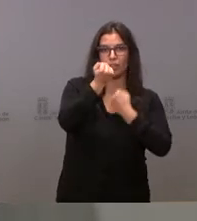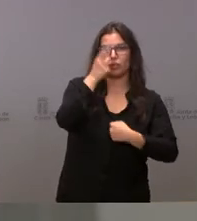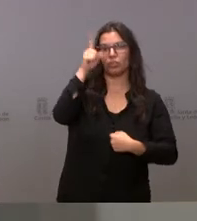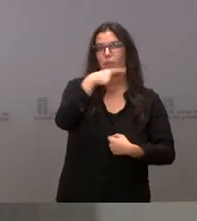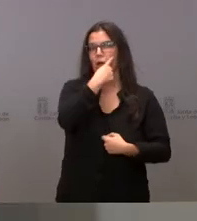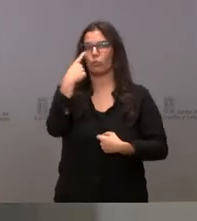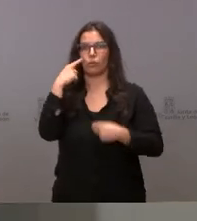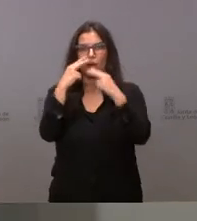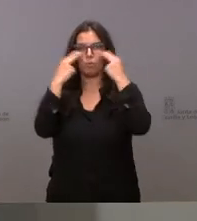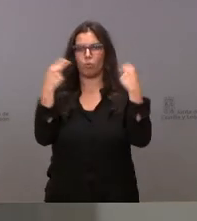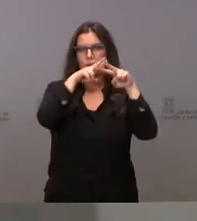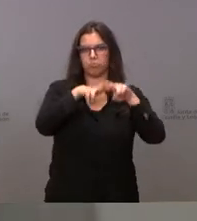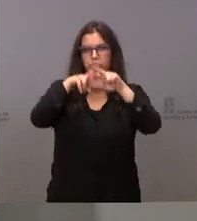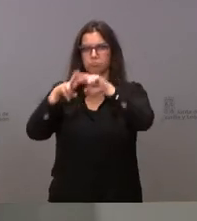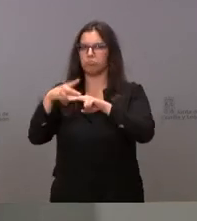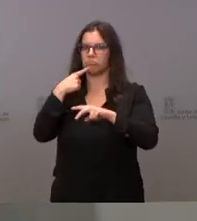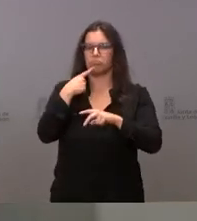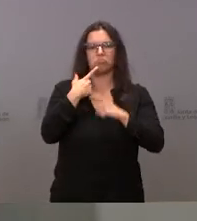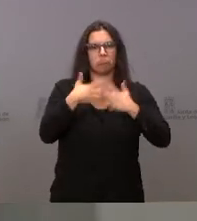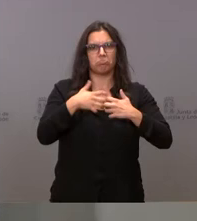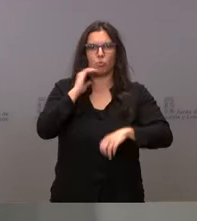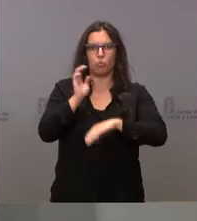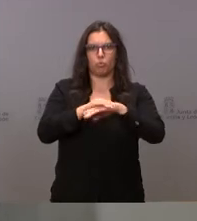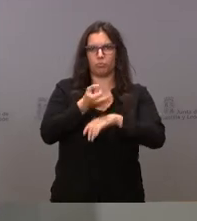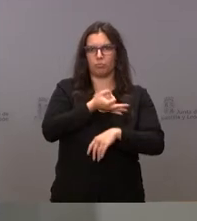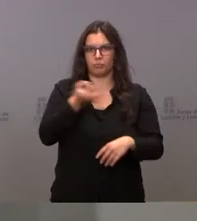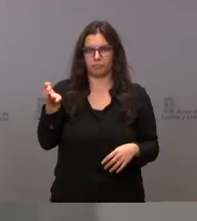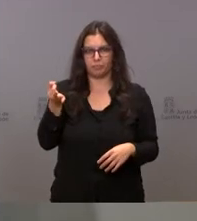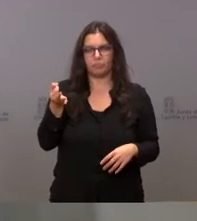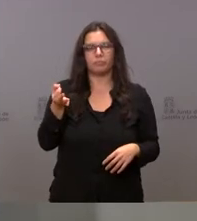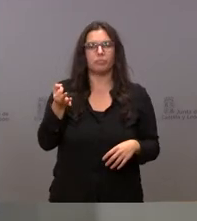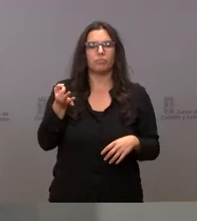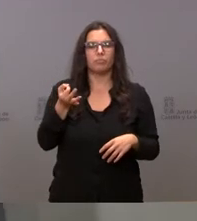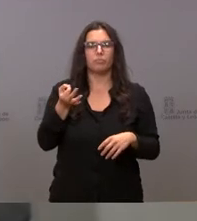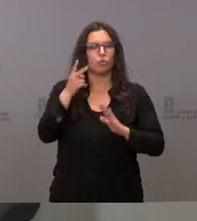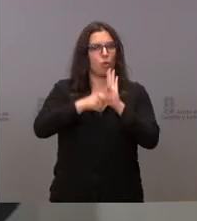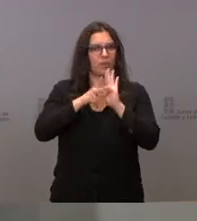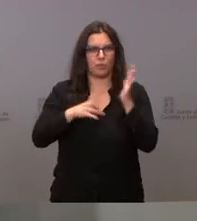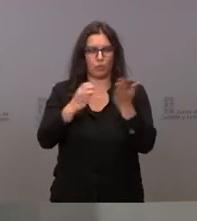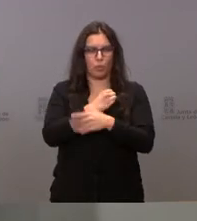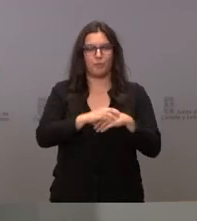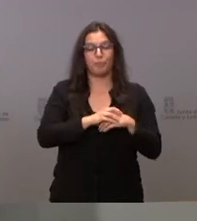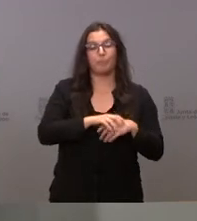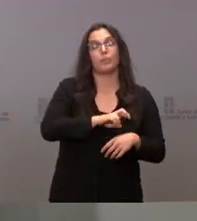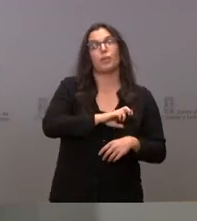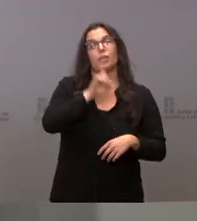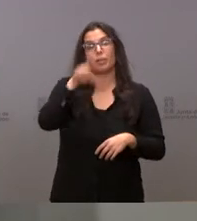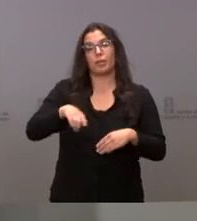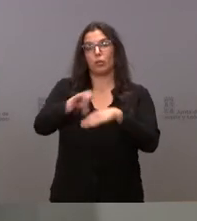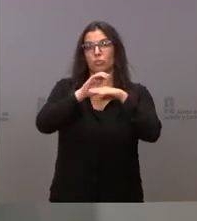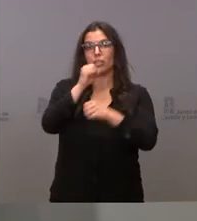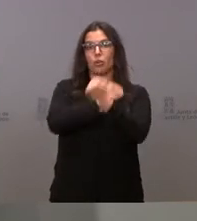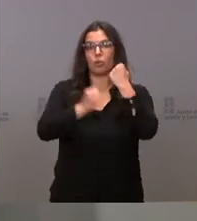pública han demostrado un correcto cumplimiento de la norma. La Consejería de Economía y Hacienda también